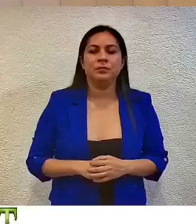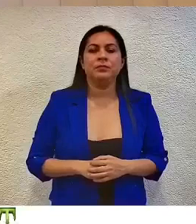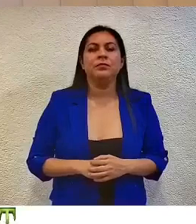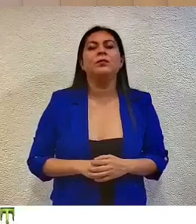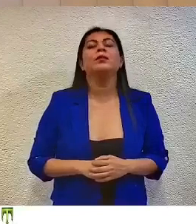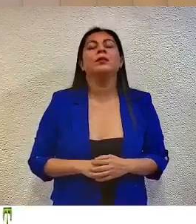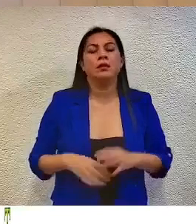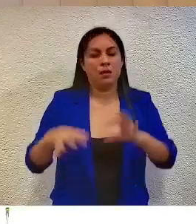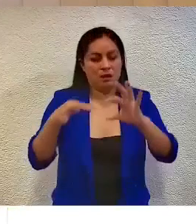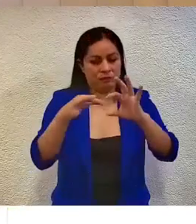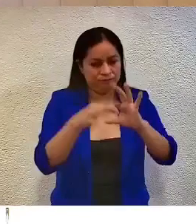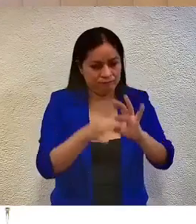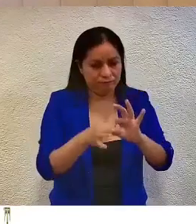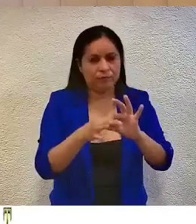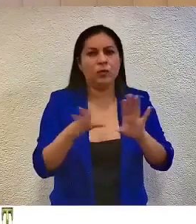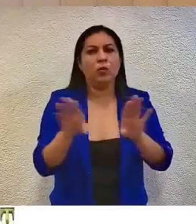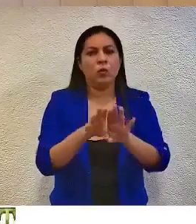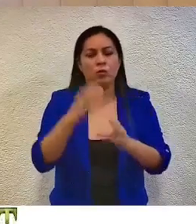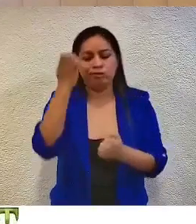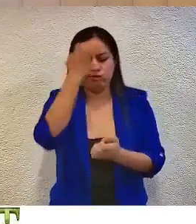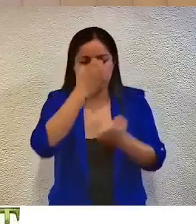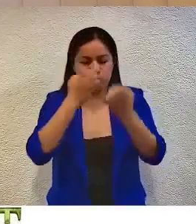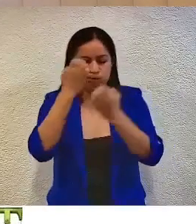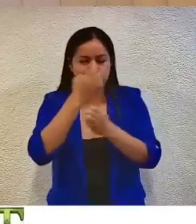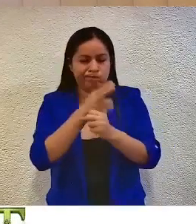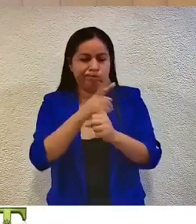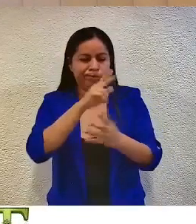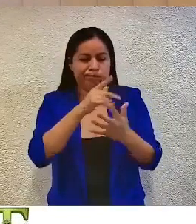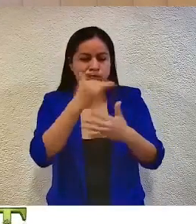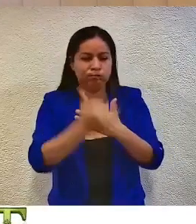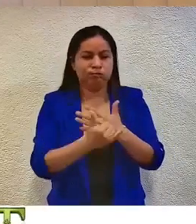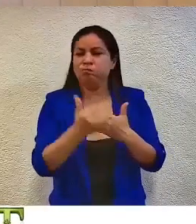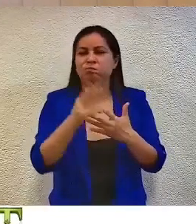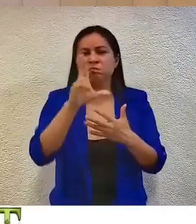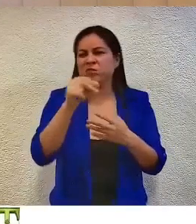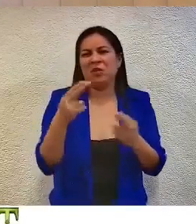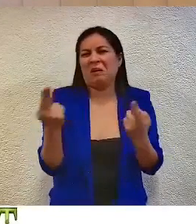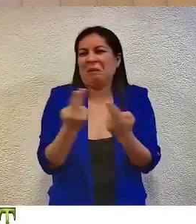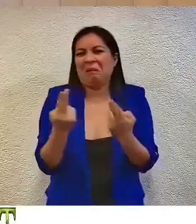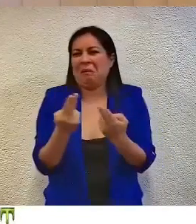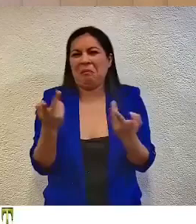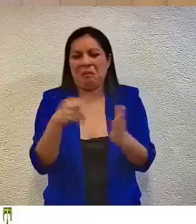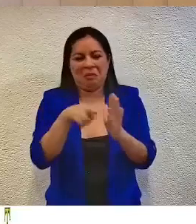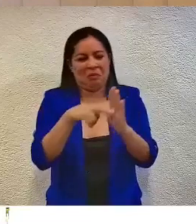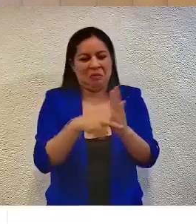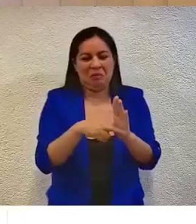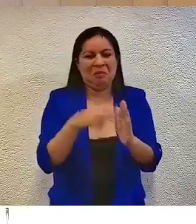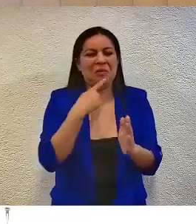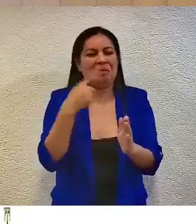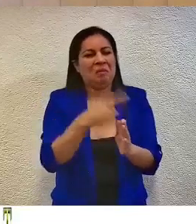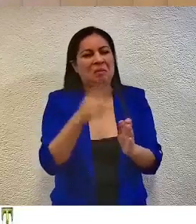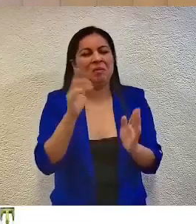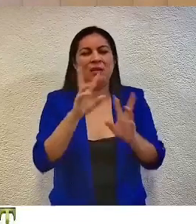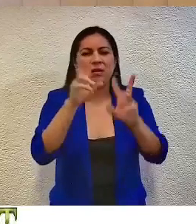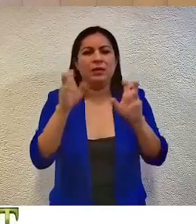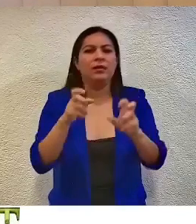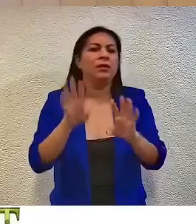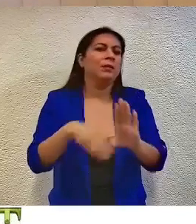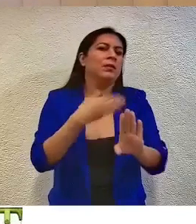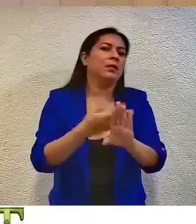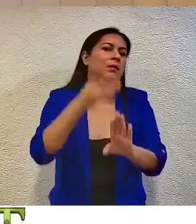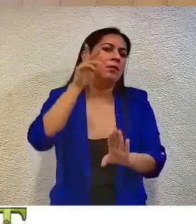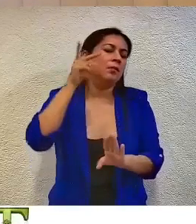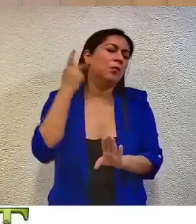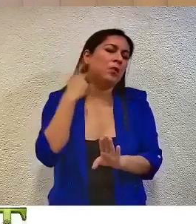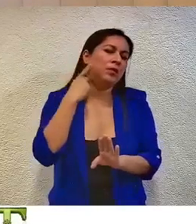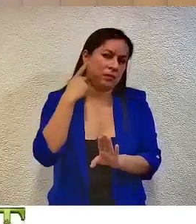Aunado que, si como se razona en el proyecto, las medidas solicitadas no eran de carácter urgente y el reglamento de quejas y denuncias en materia de violencia política de